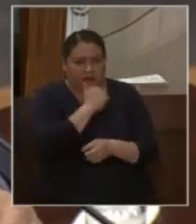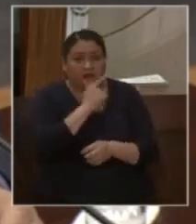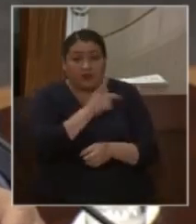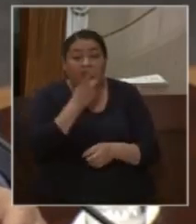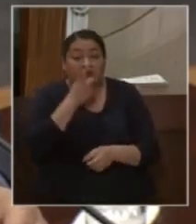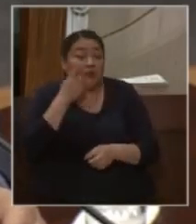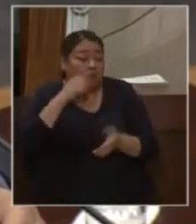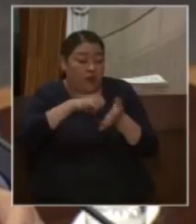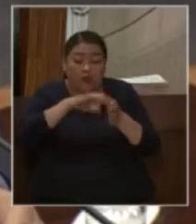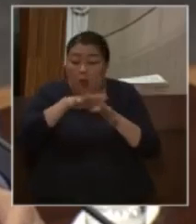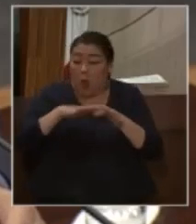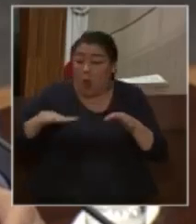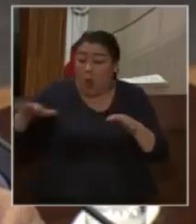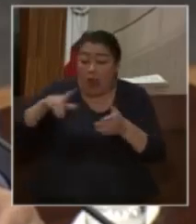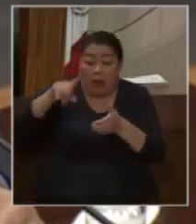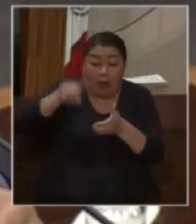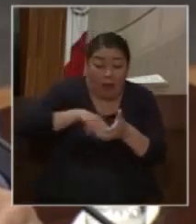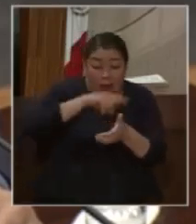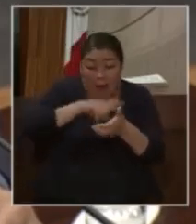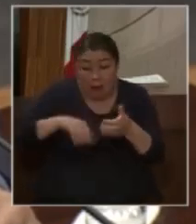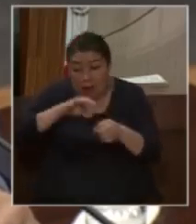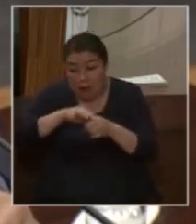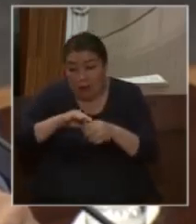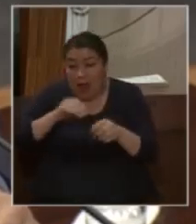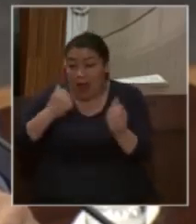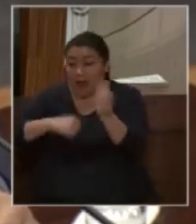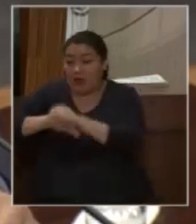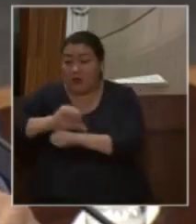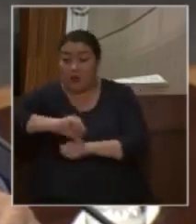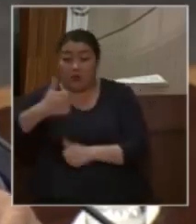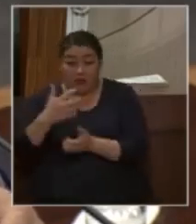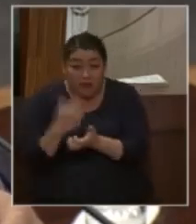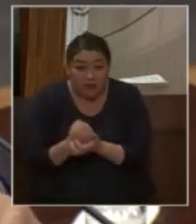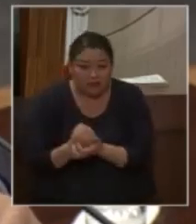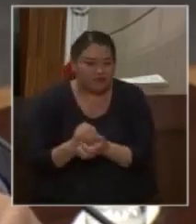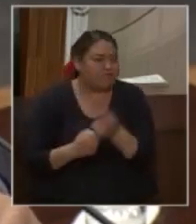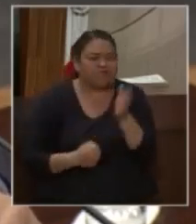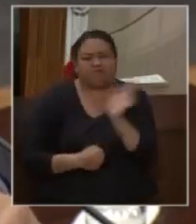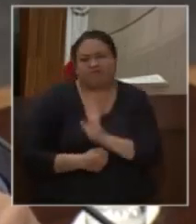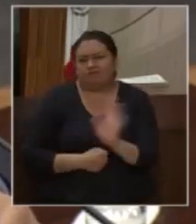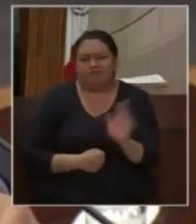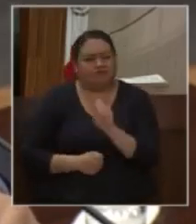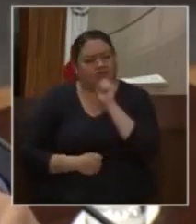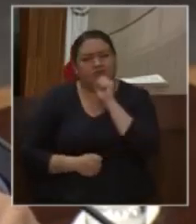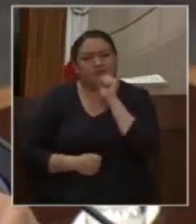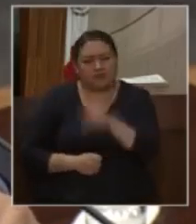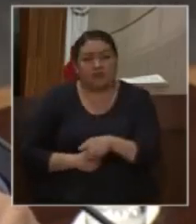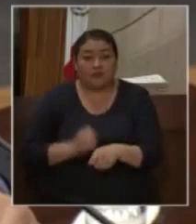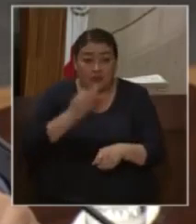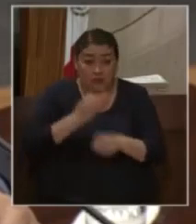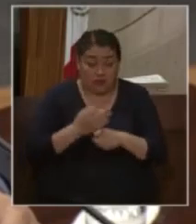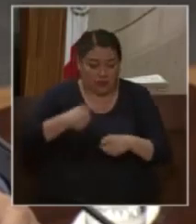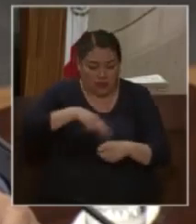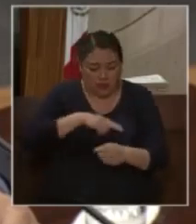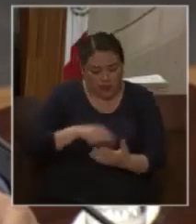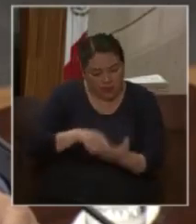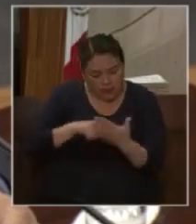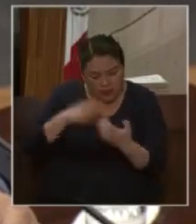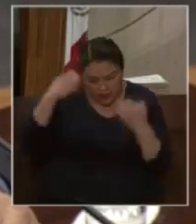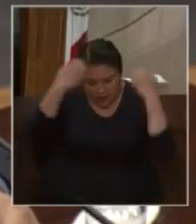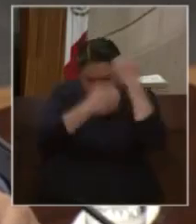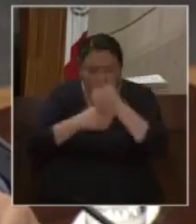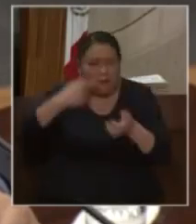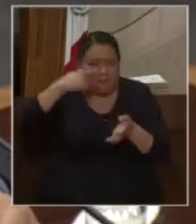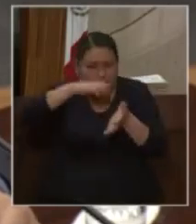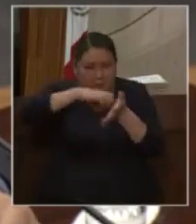de que se anularan todas las casillas impugnadas habría cambio de ganador. Al respecto, en la ponencia se considera que, cuando se plantea la